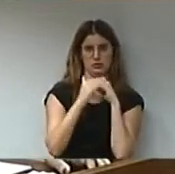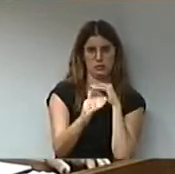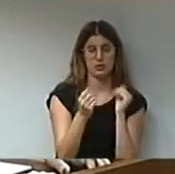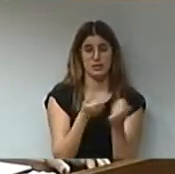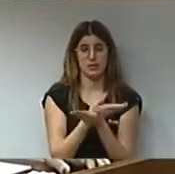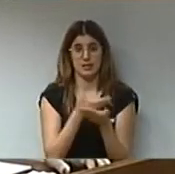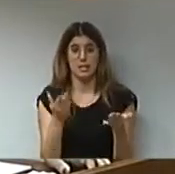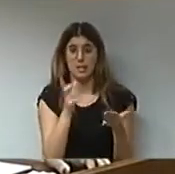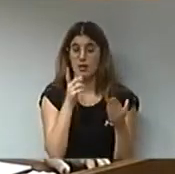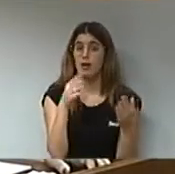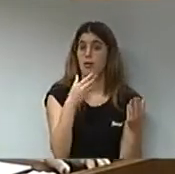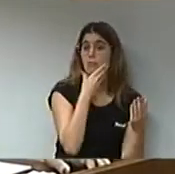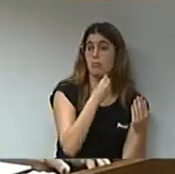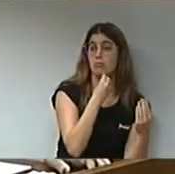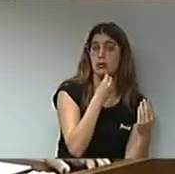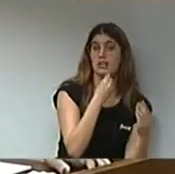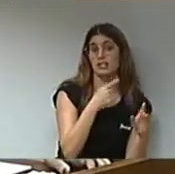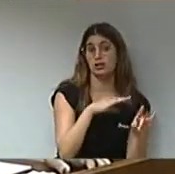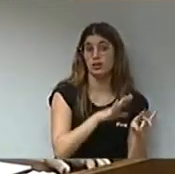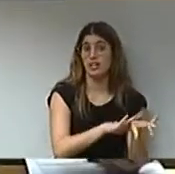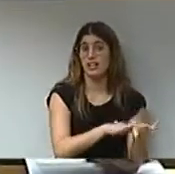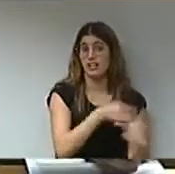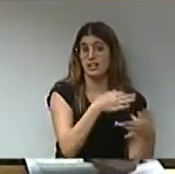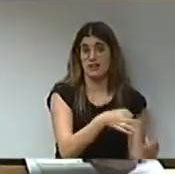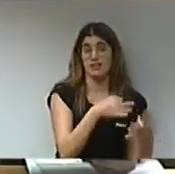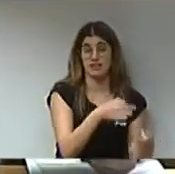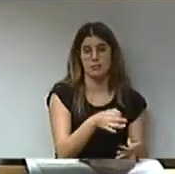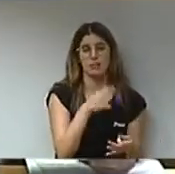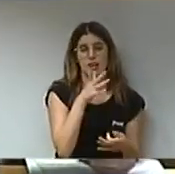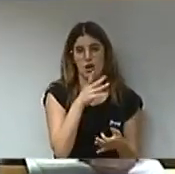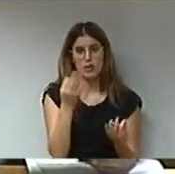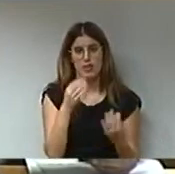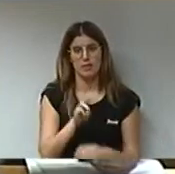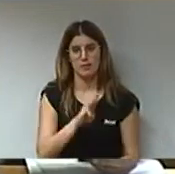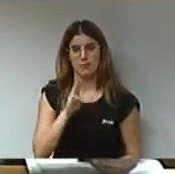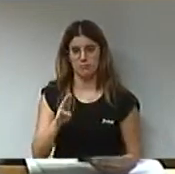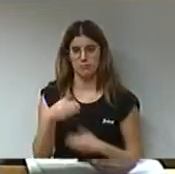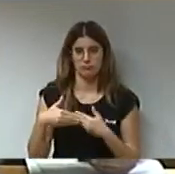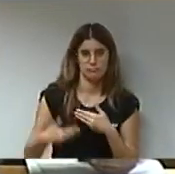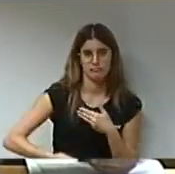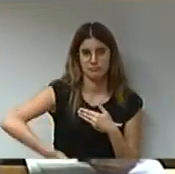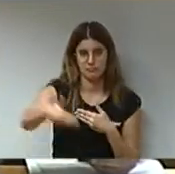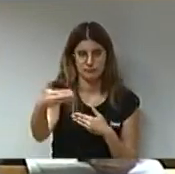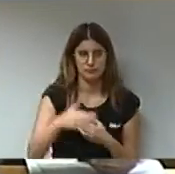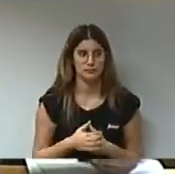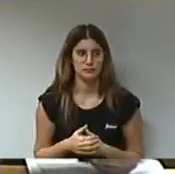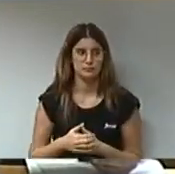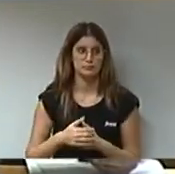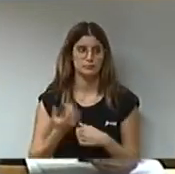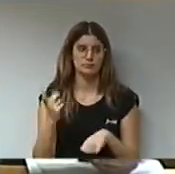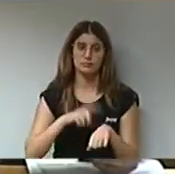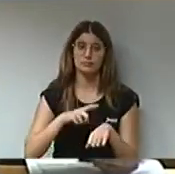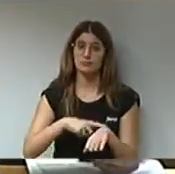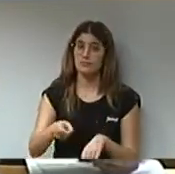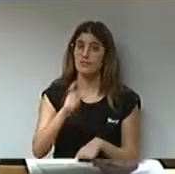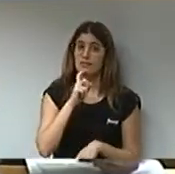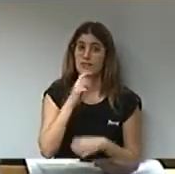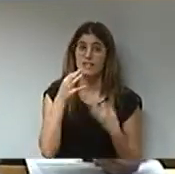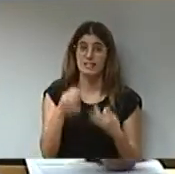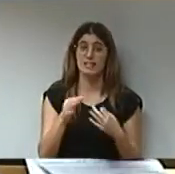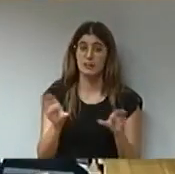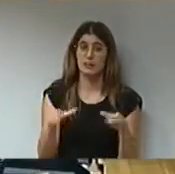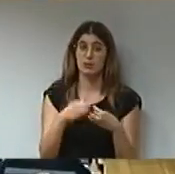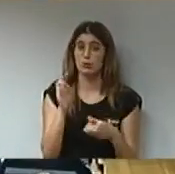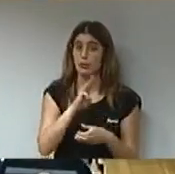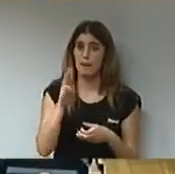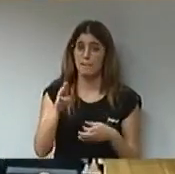de los pesebres de la izquierda manirrota a la prosperidad del Partido Popular. En tiempos difíciles, el Partido Popular siempre ha estado